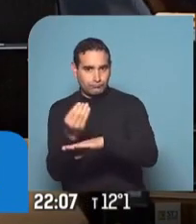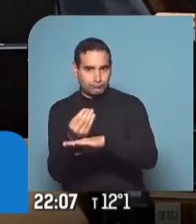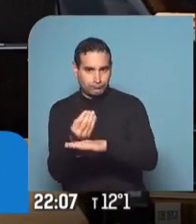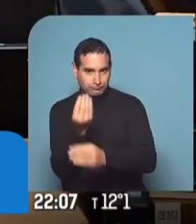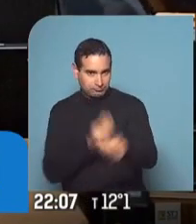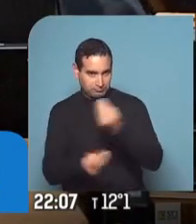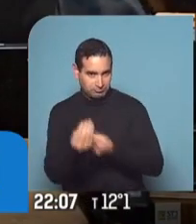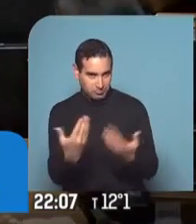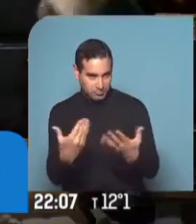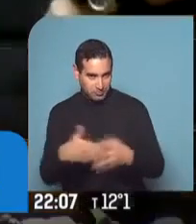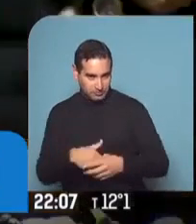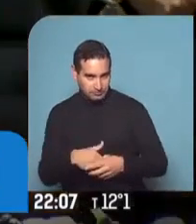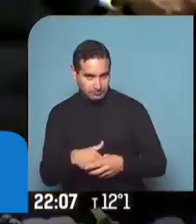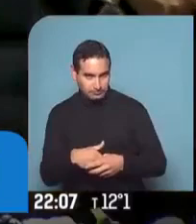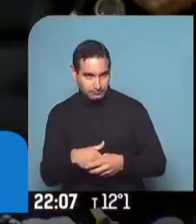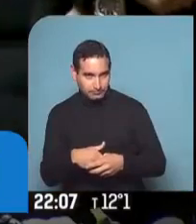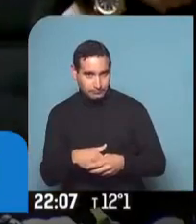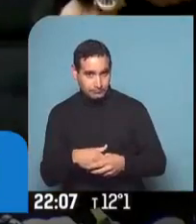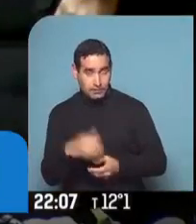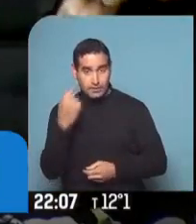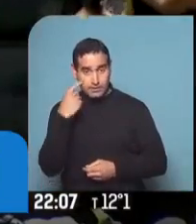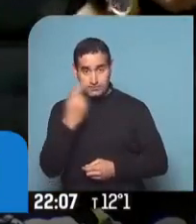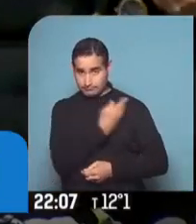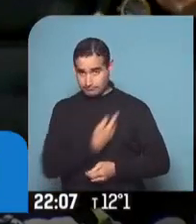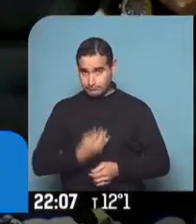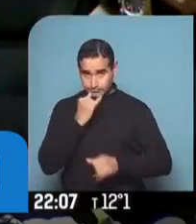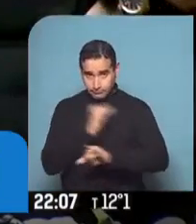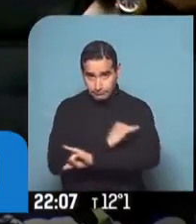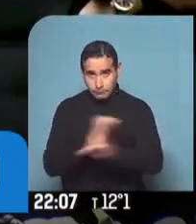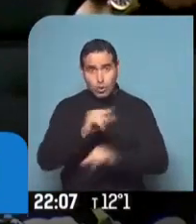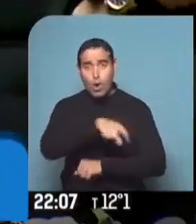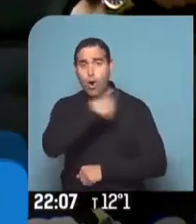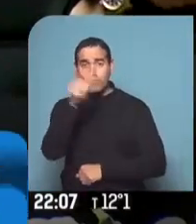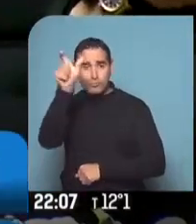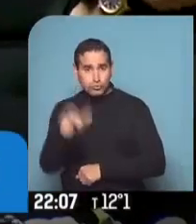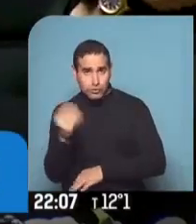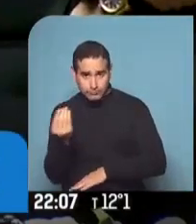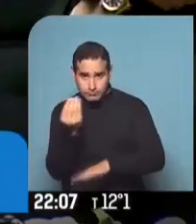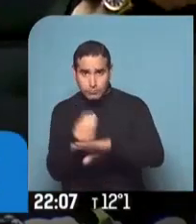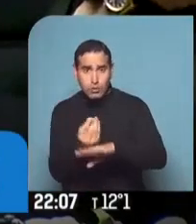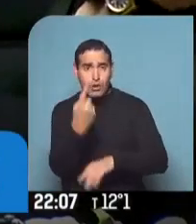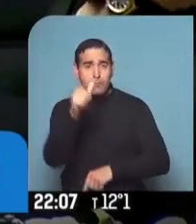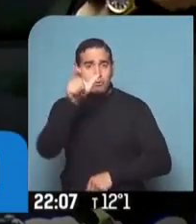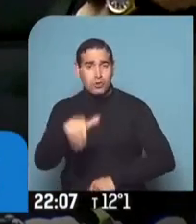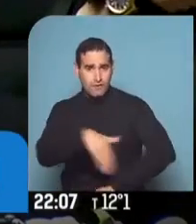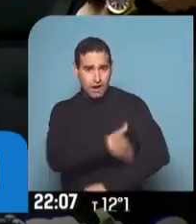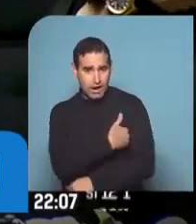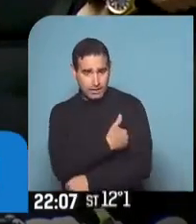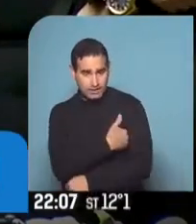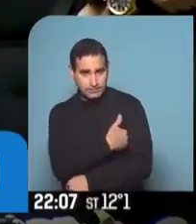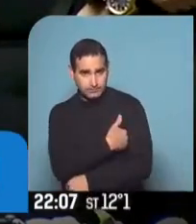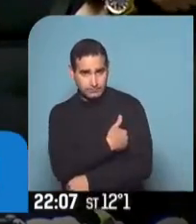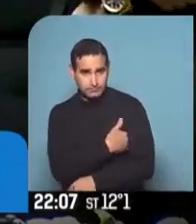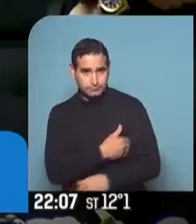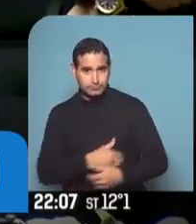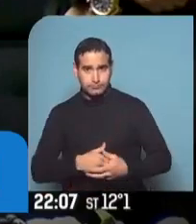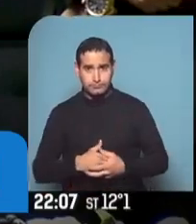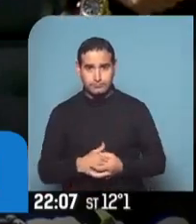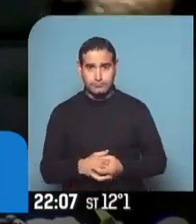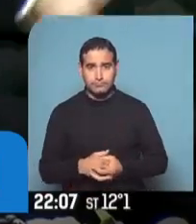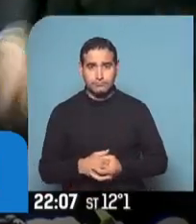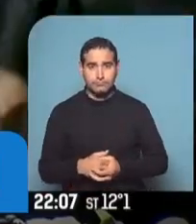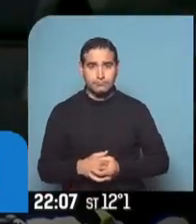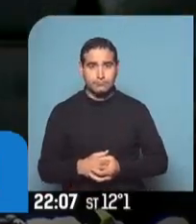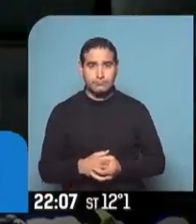instancia. Según adelantó el mandatario, el otro candidato será un evangelista. Deles